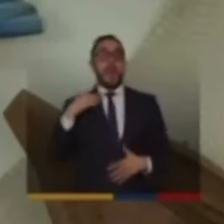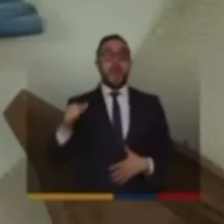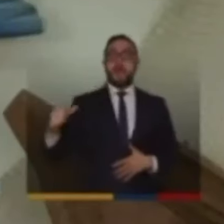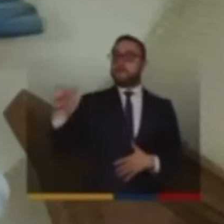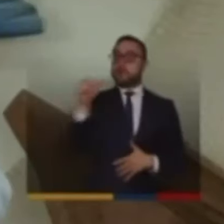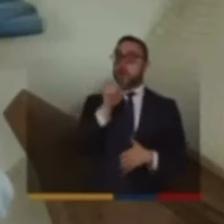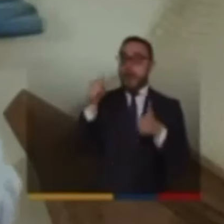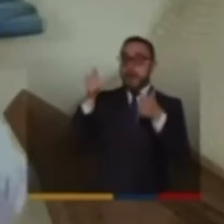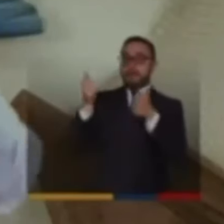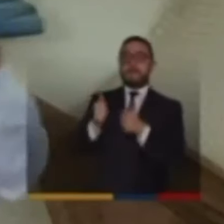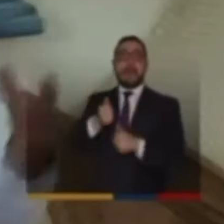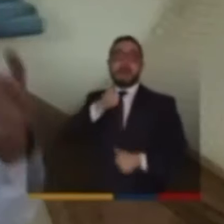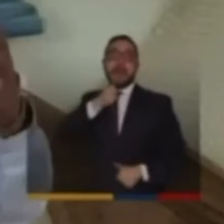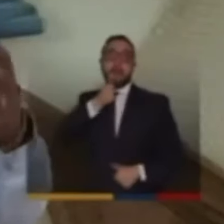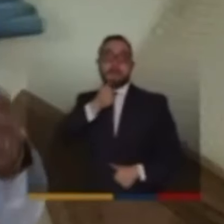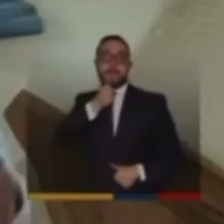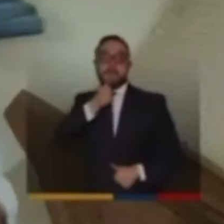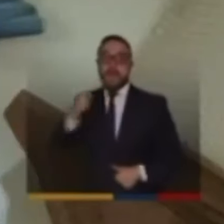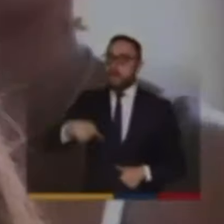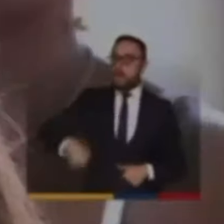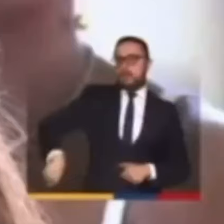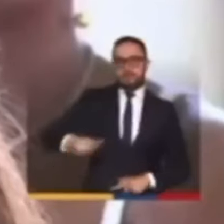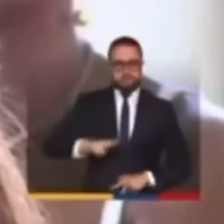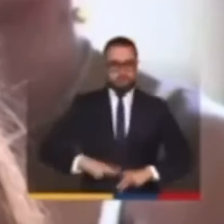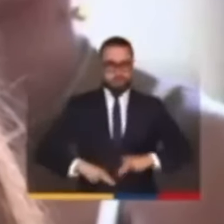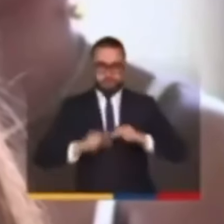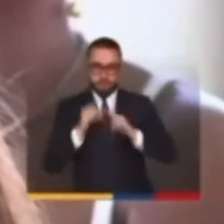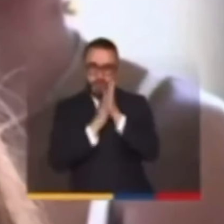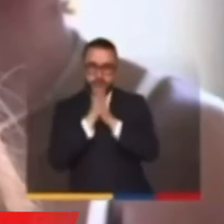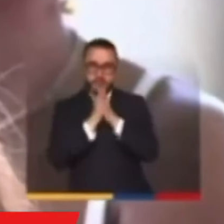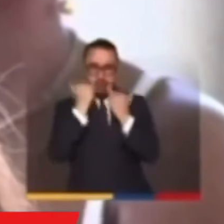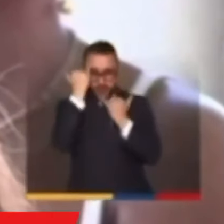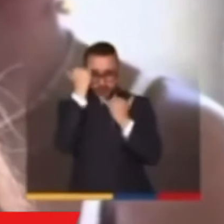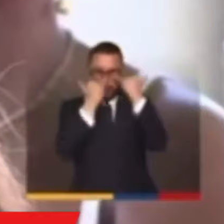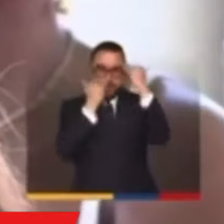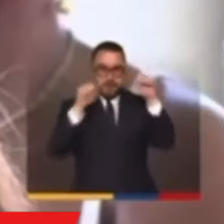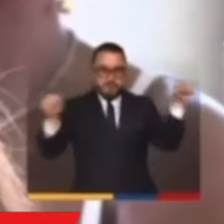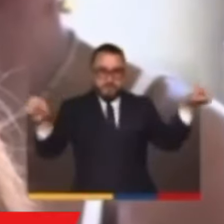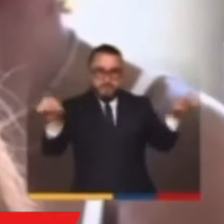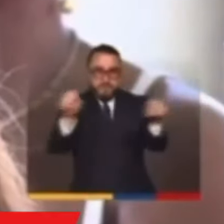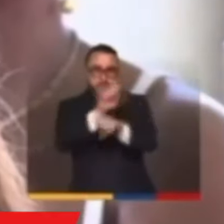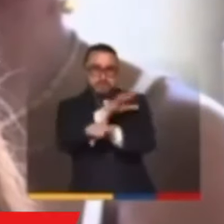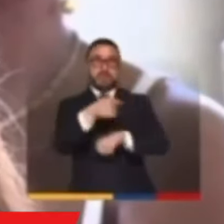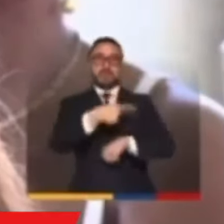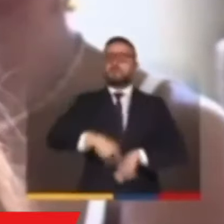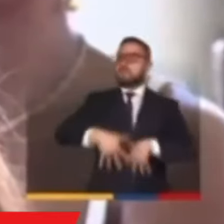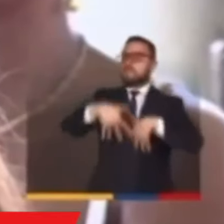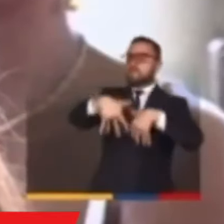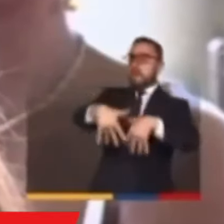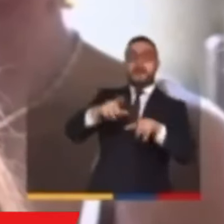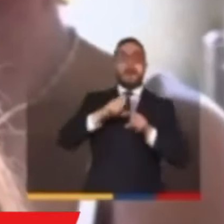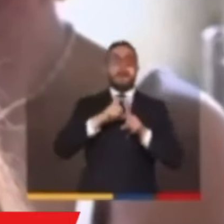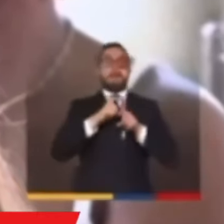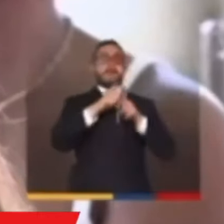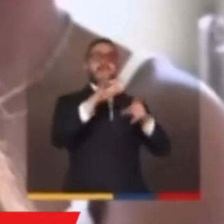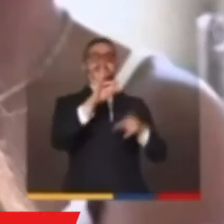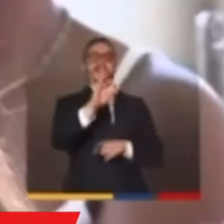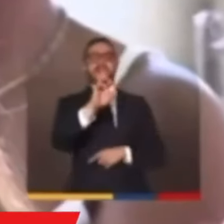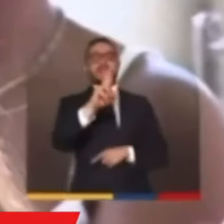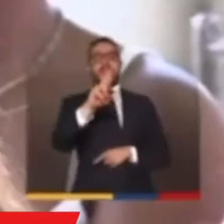mafia, construyeron la tesis del terrorismo en la protesta y la